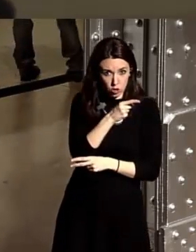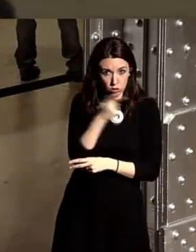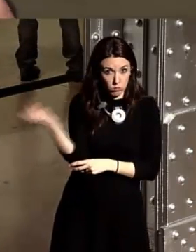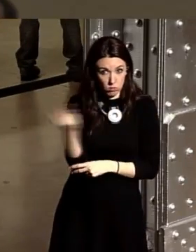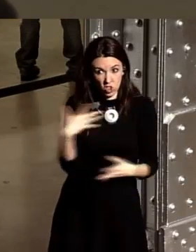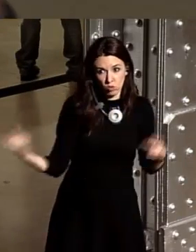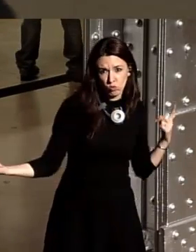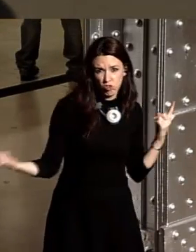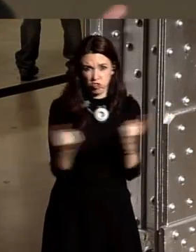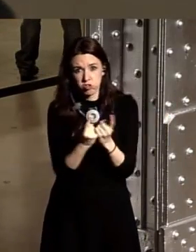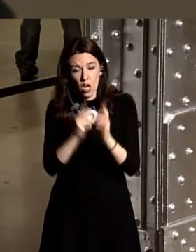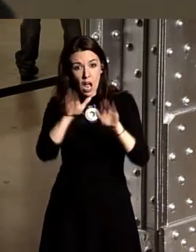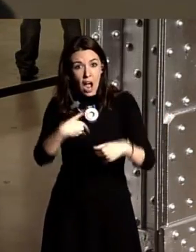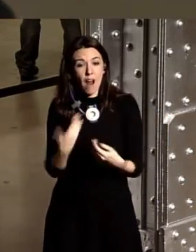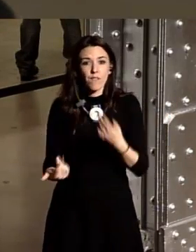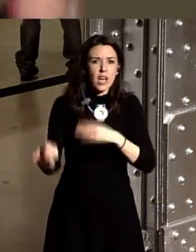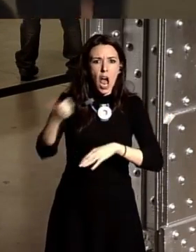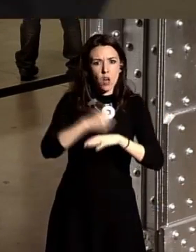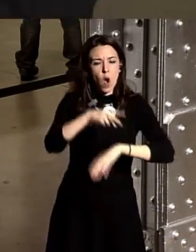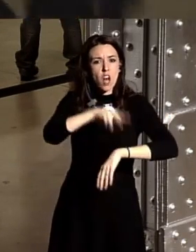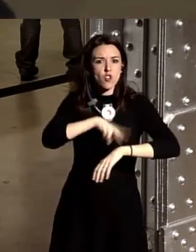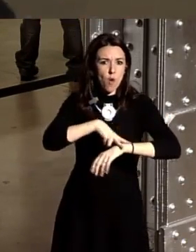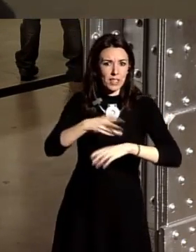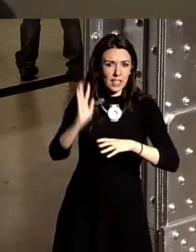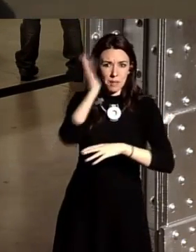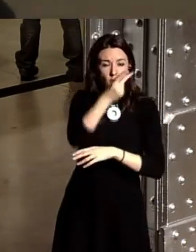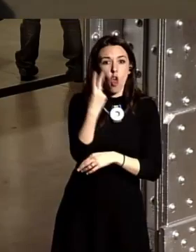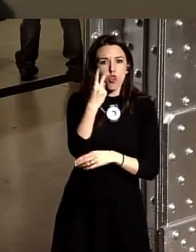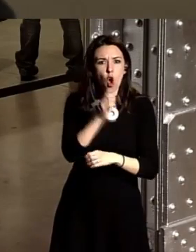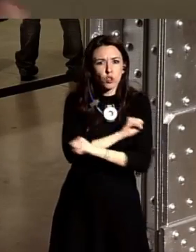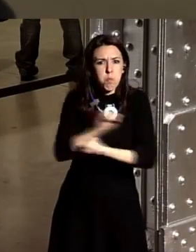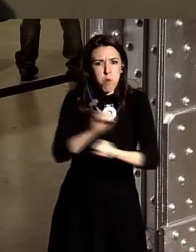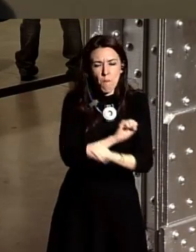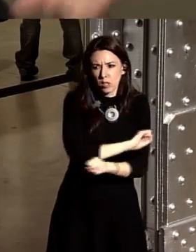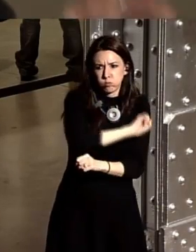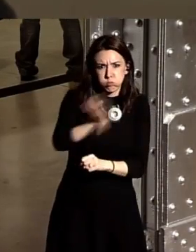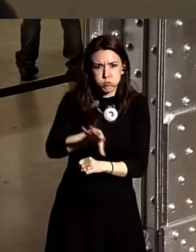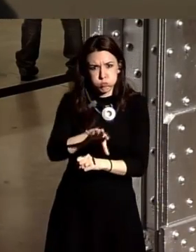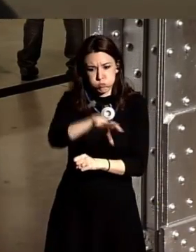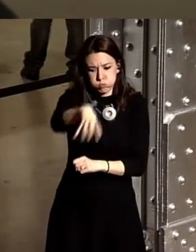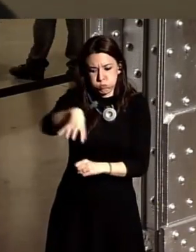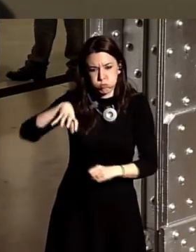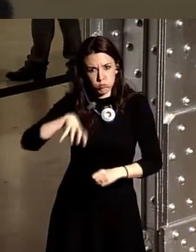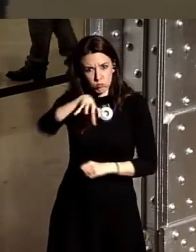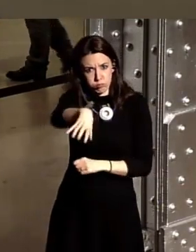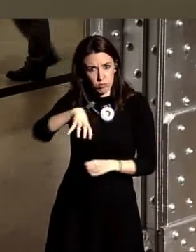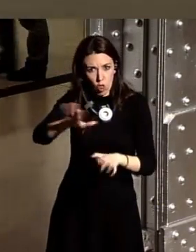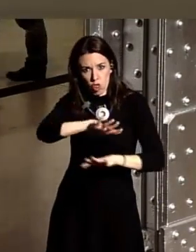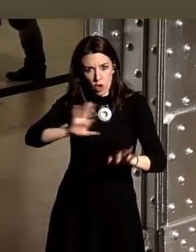fin el comandante americano dejó 2 bombas enormes en el lugar.